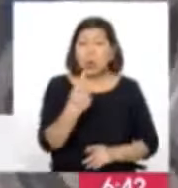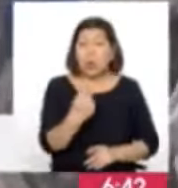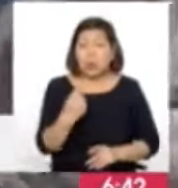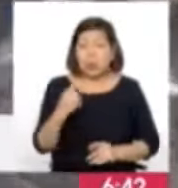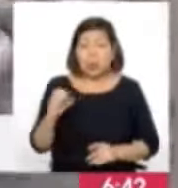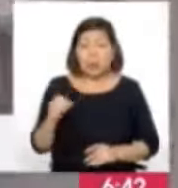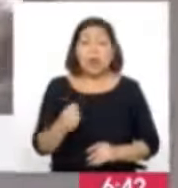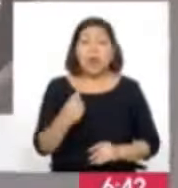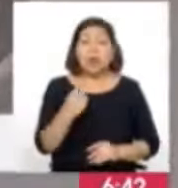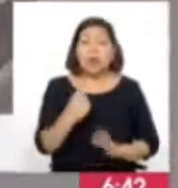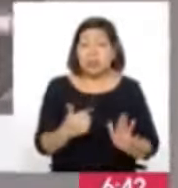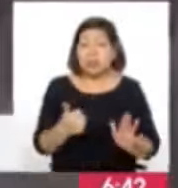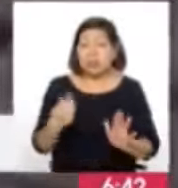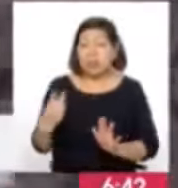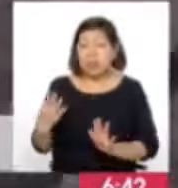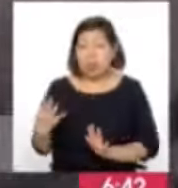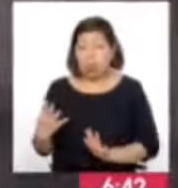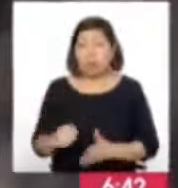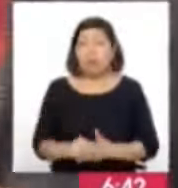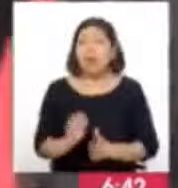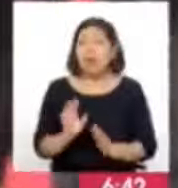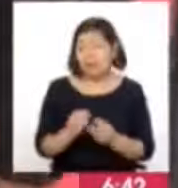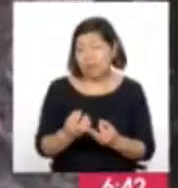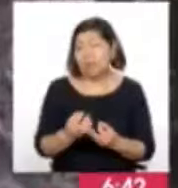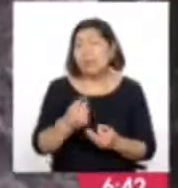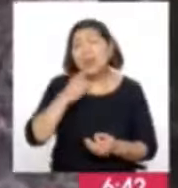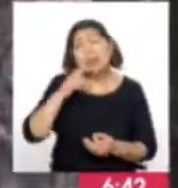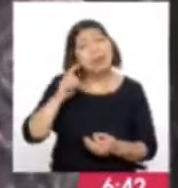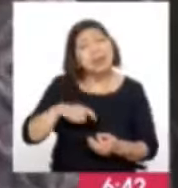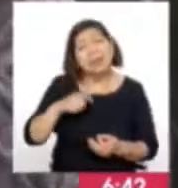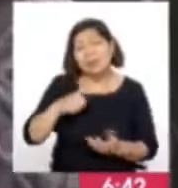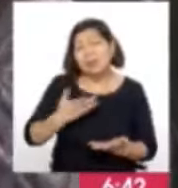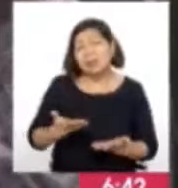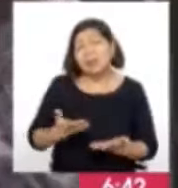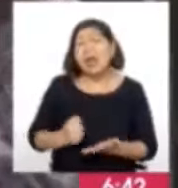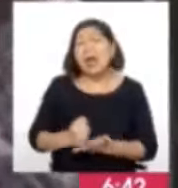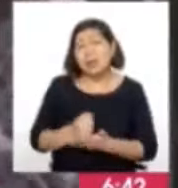976-1108-69. Esta familia necesita nuestra ayuda.